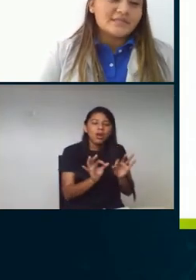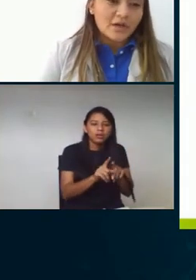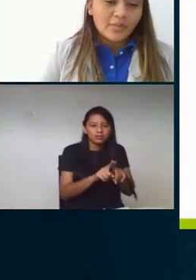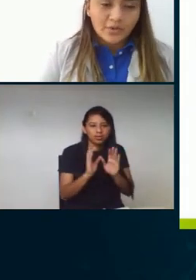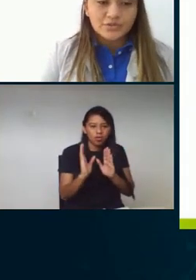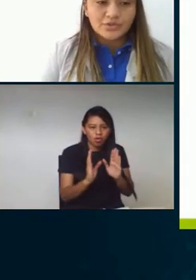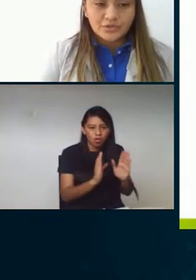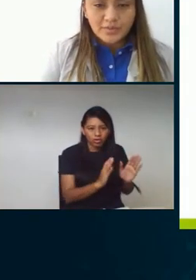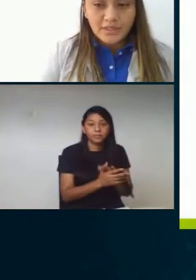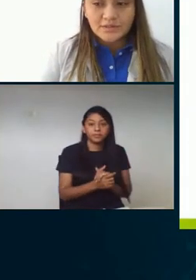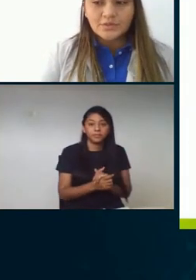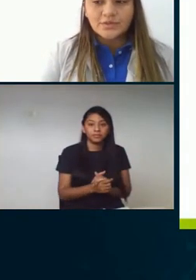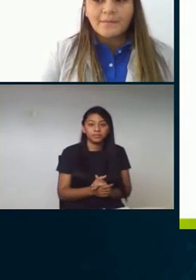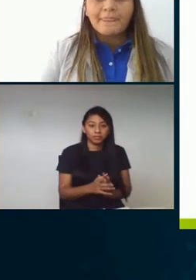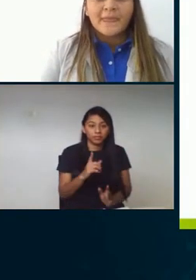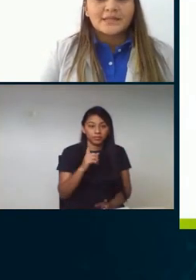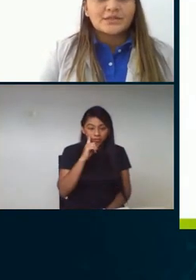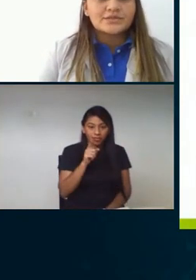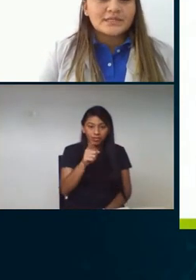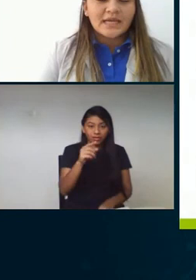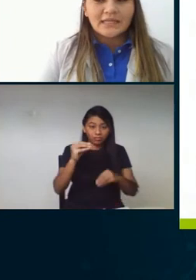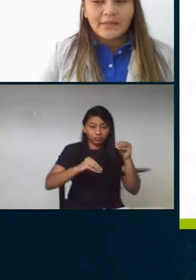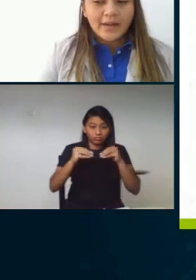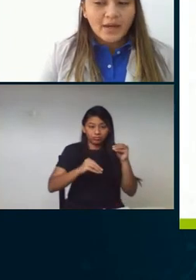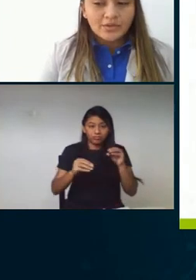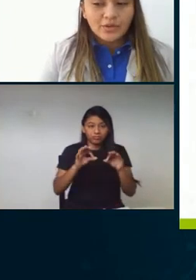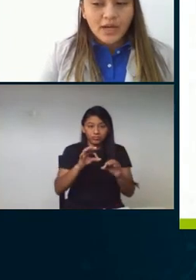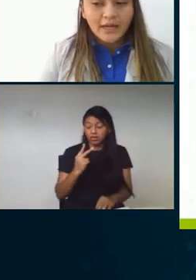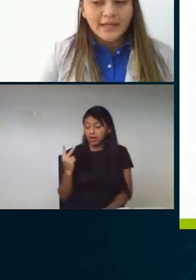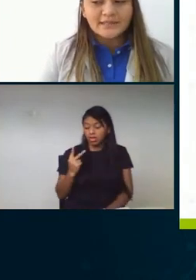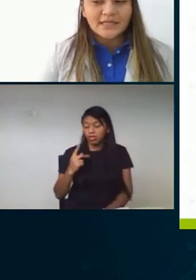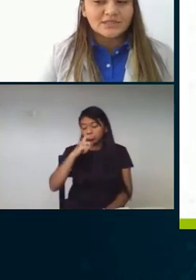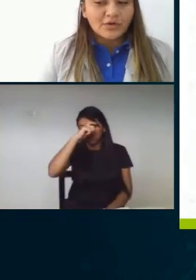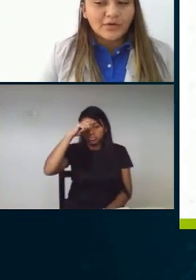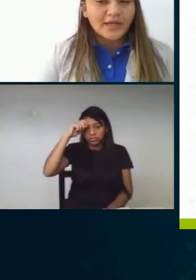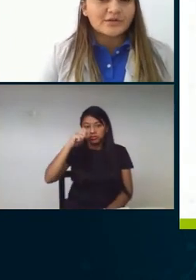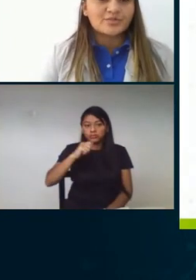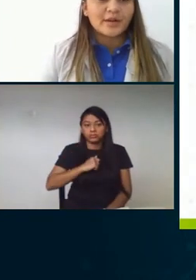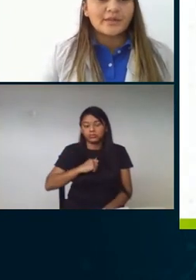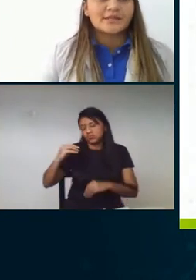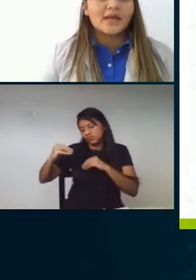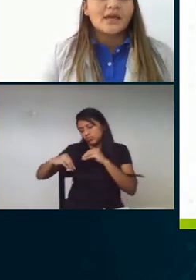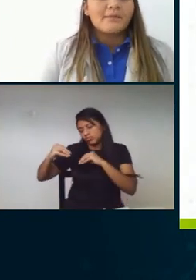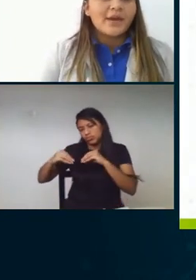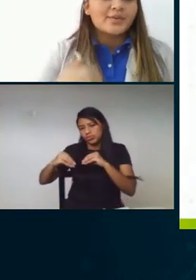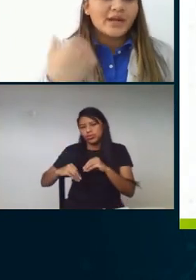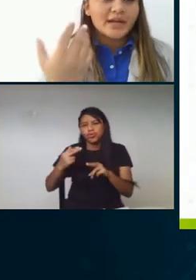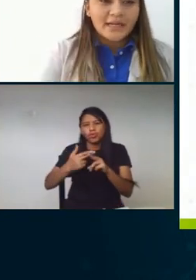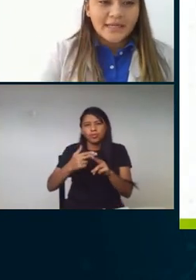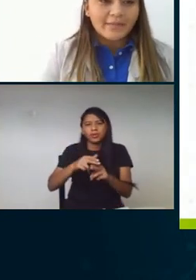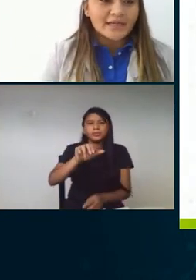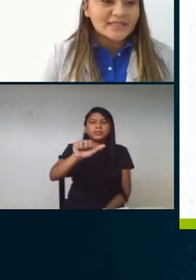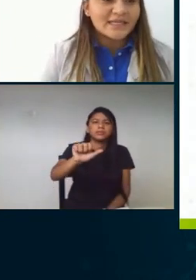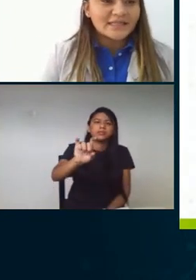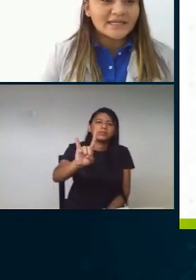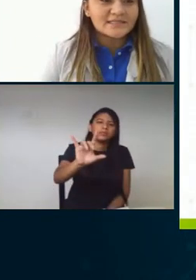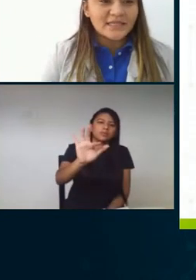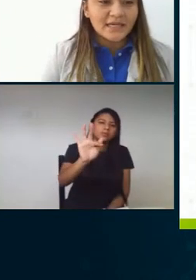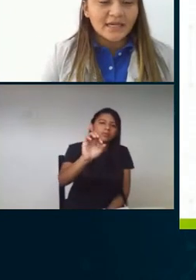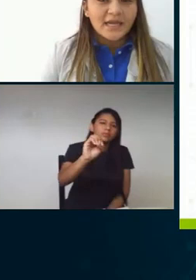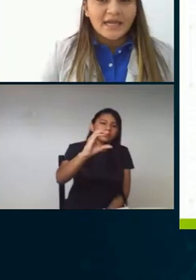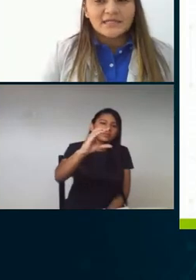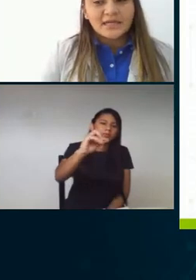fue diseñado por nosotros mismos. Entonces, el tema de AutoCAD es el software que nos permite ver una realidad más